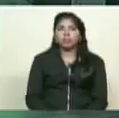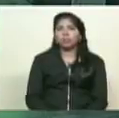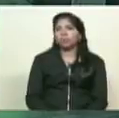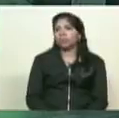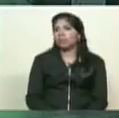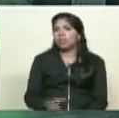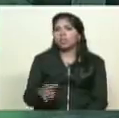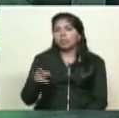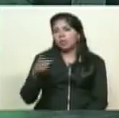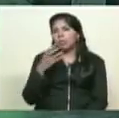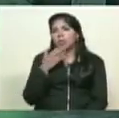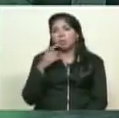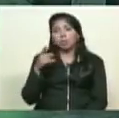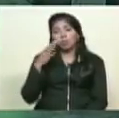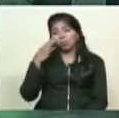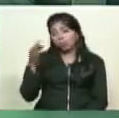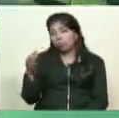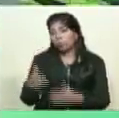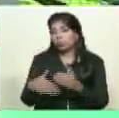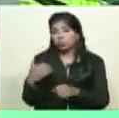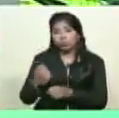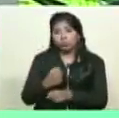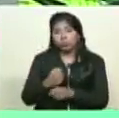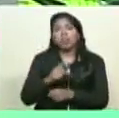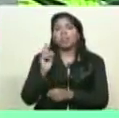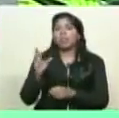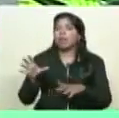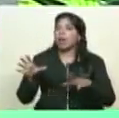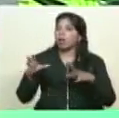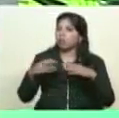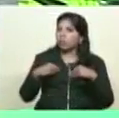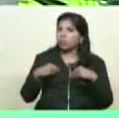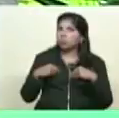de trabajadores y trabajadoras quienes asuman